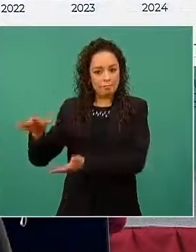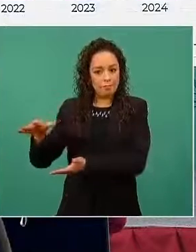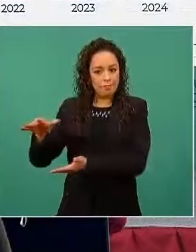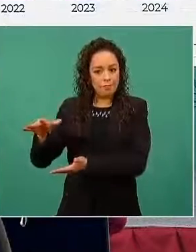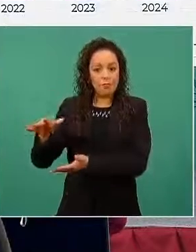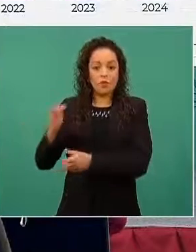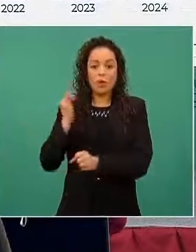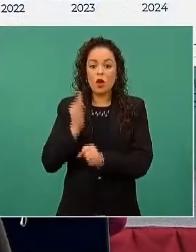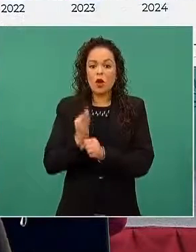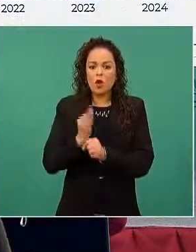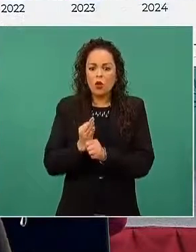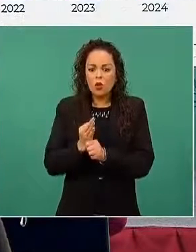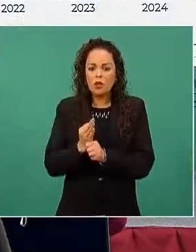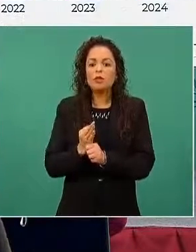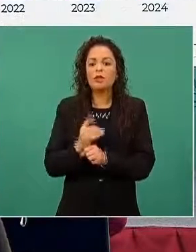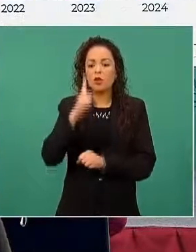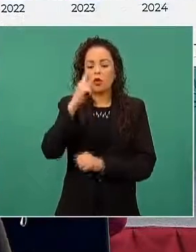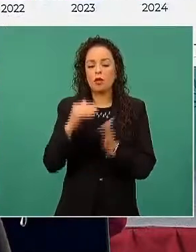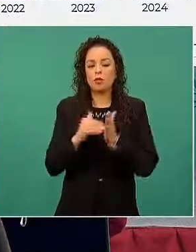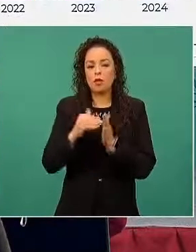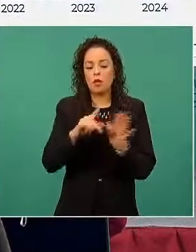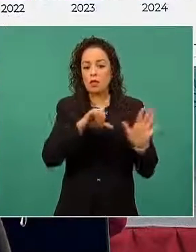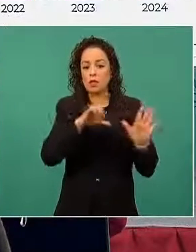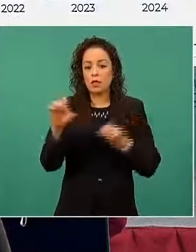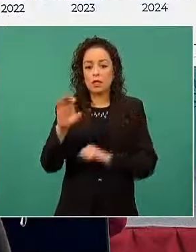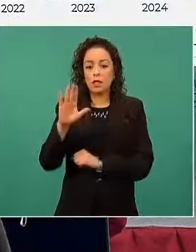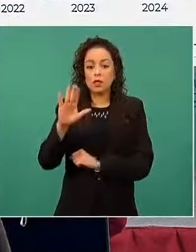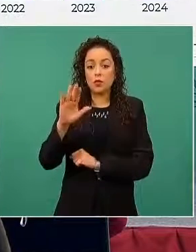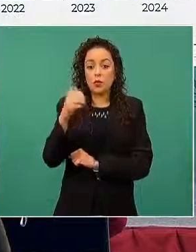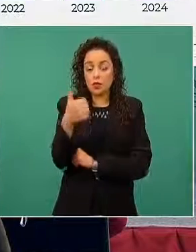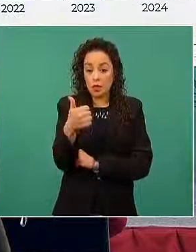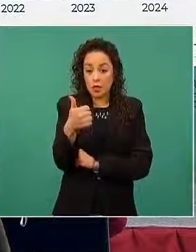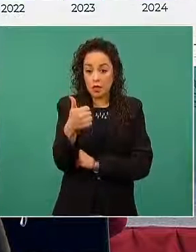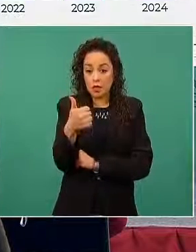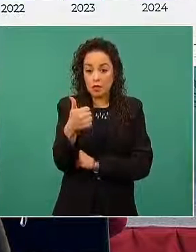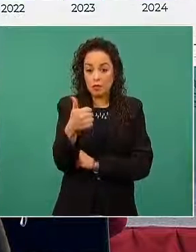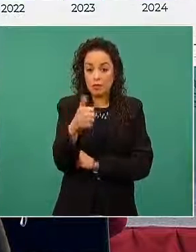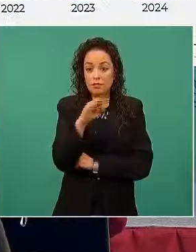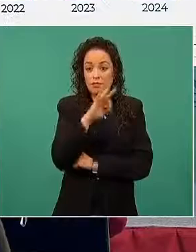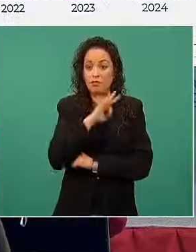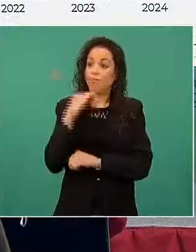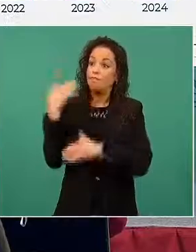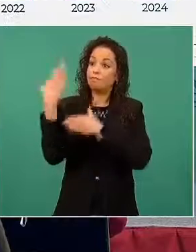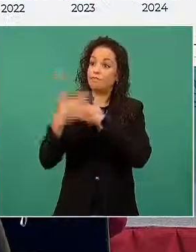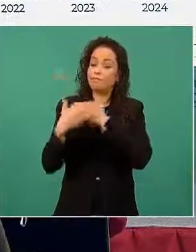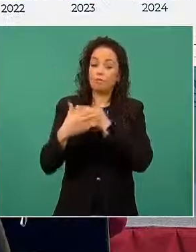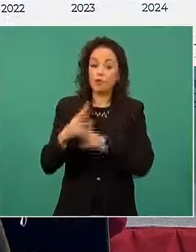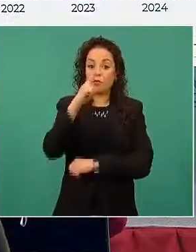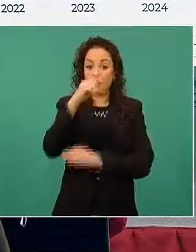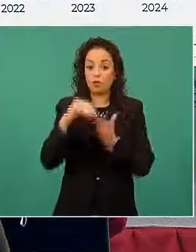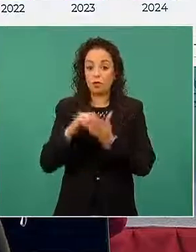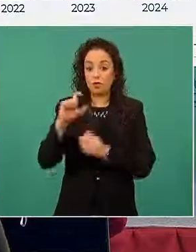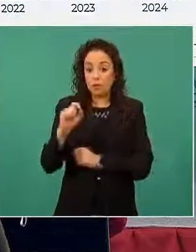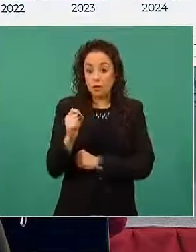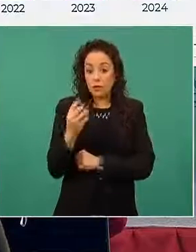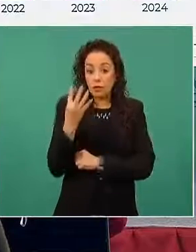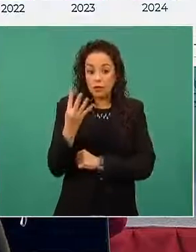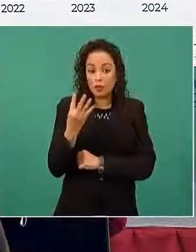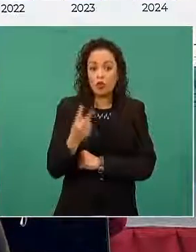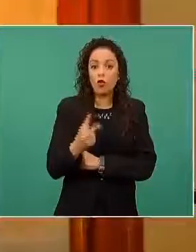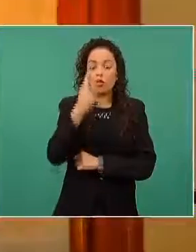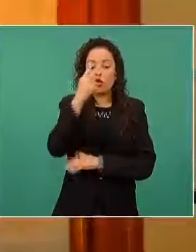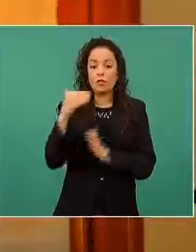Hoy estamos en 1.756.000 y alcanzaremos en el 2024 los 2 millones de